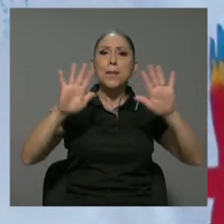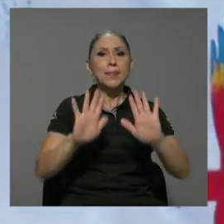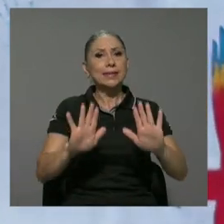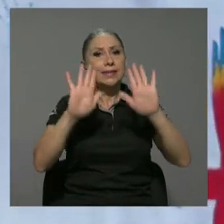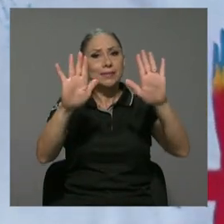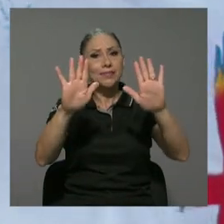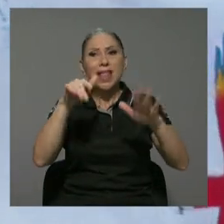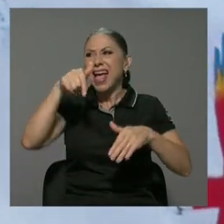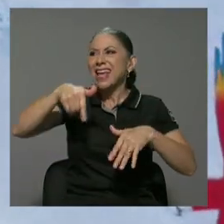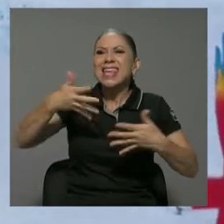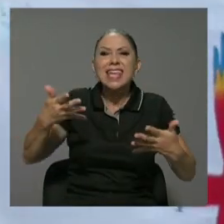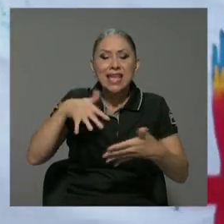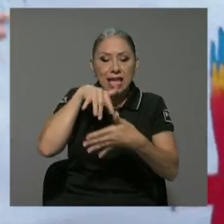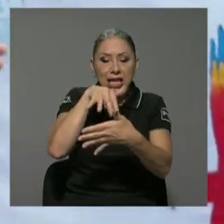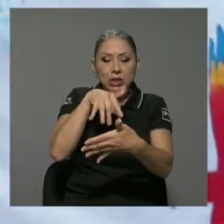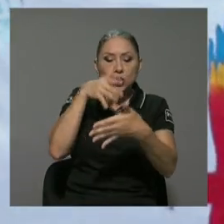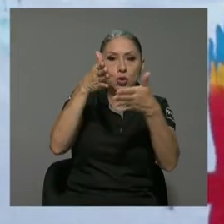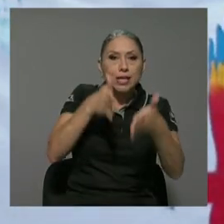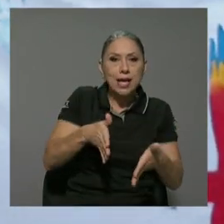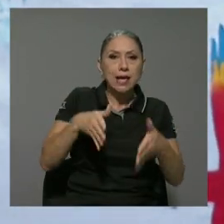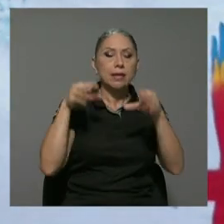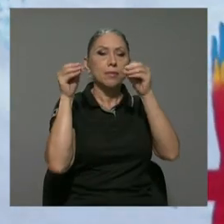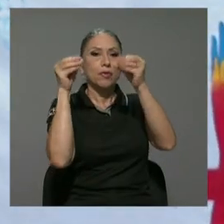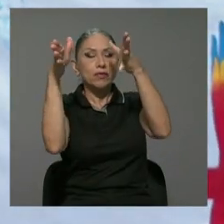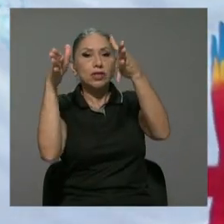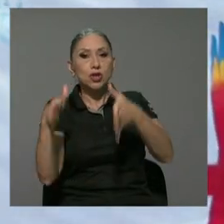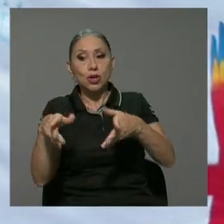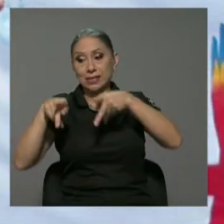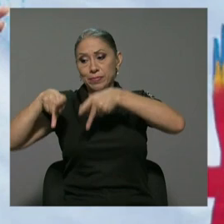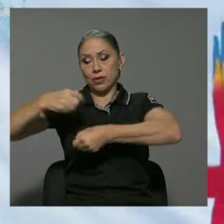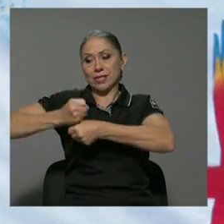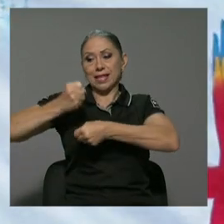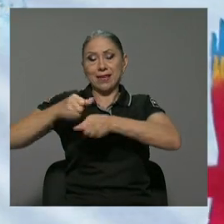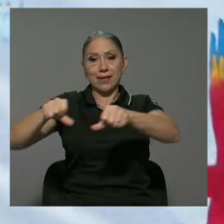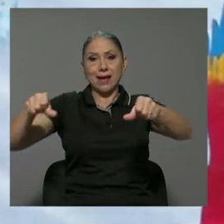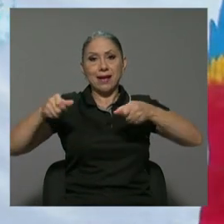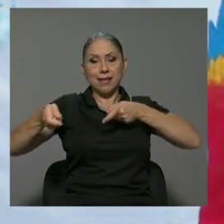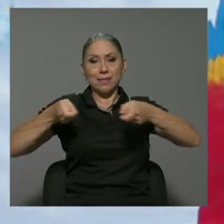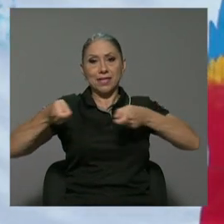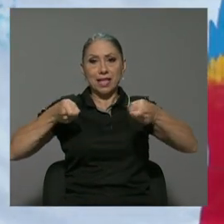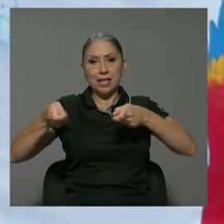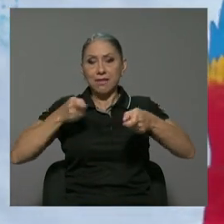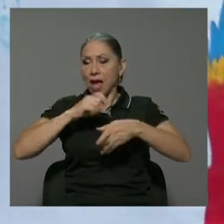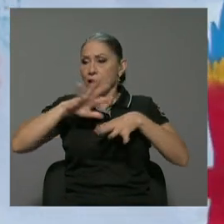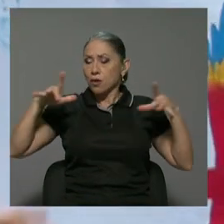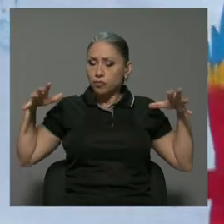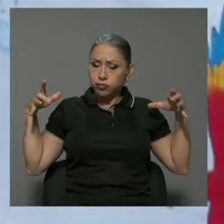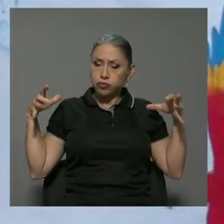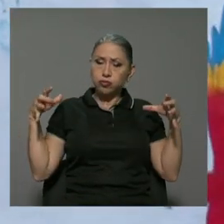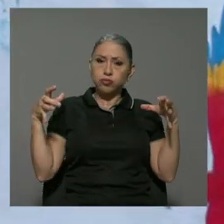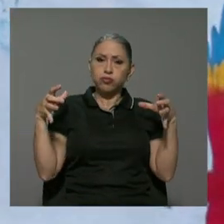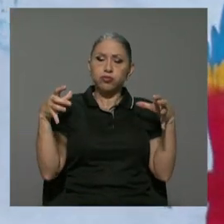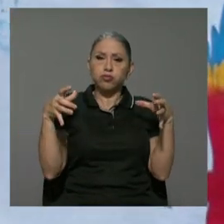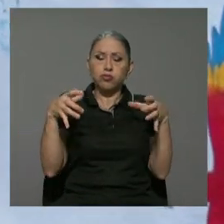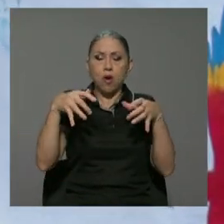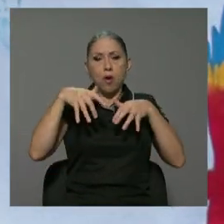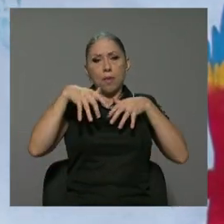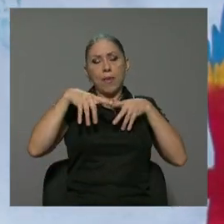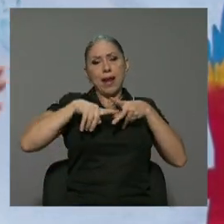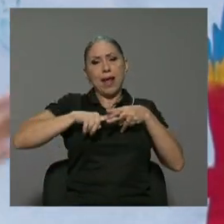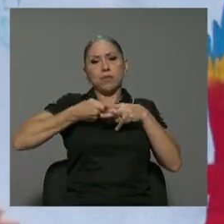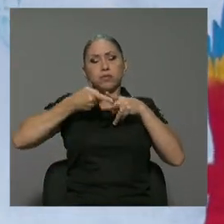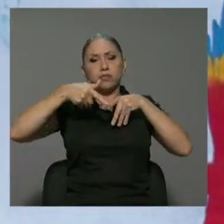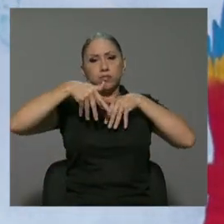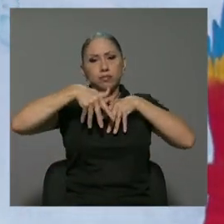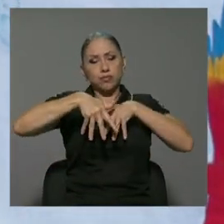estudiantes, profesores y personal administrativo se está reuniendo para dar inicio a